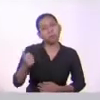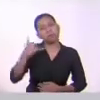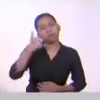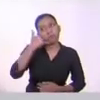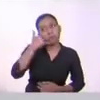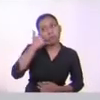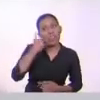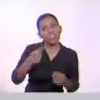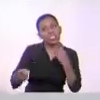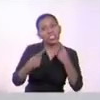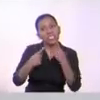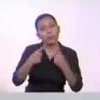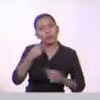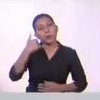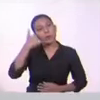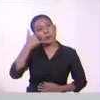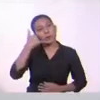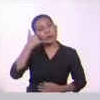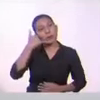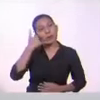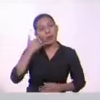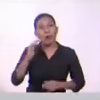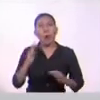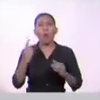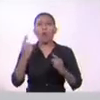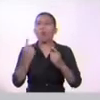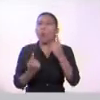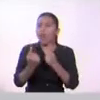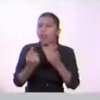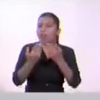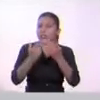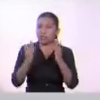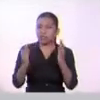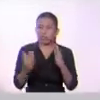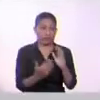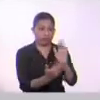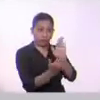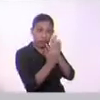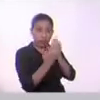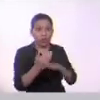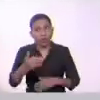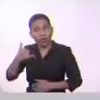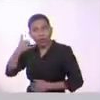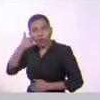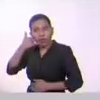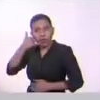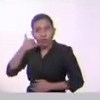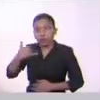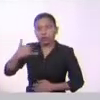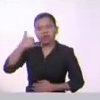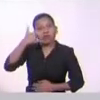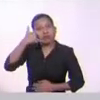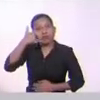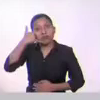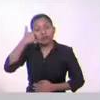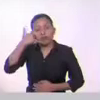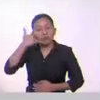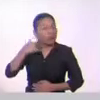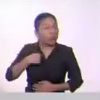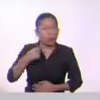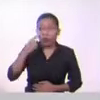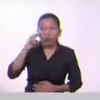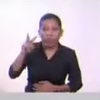A diferencia de la entrevista personal, pues no se tiene la oportunidad de interactuar con el